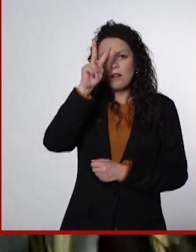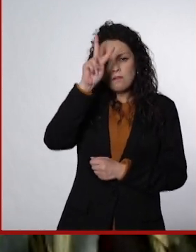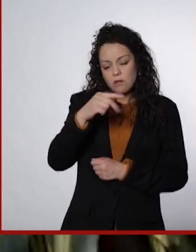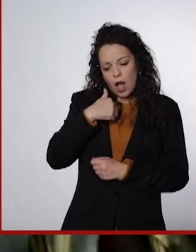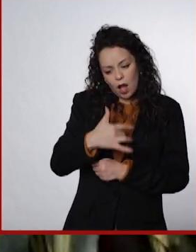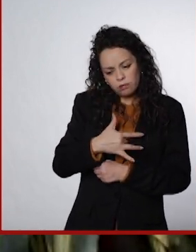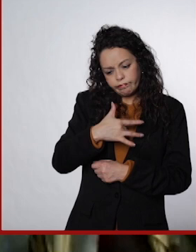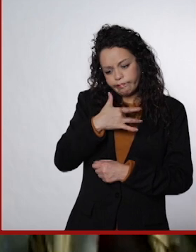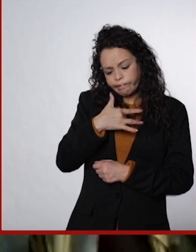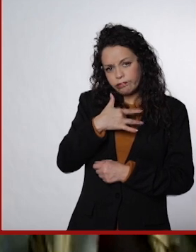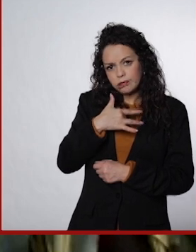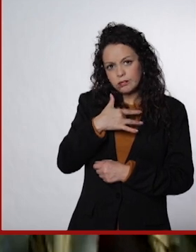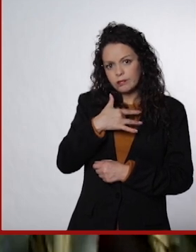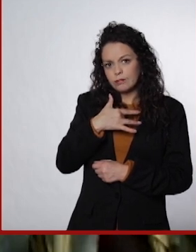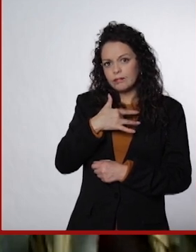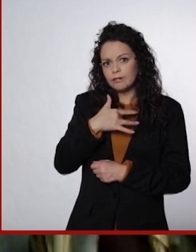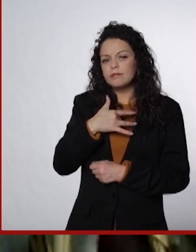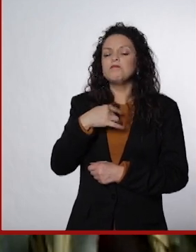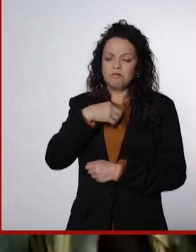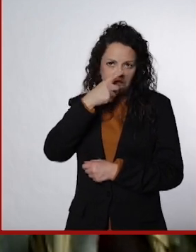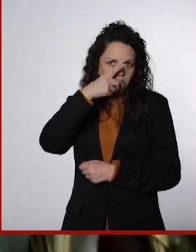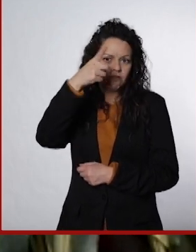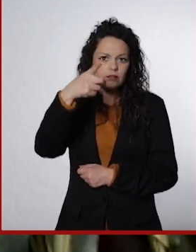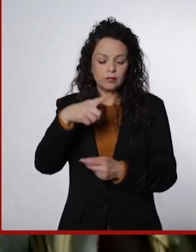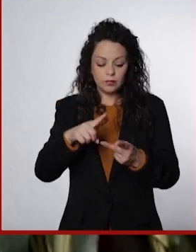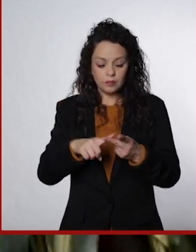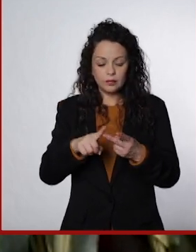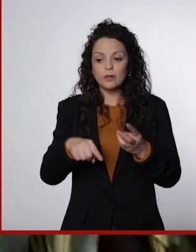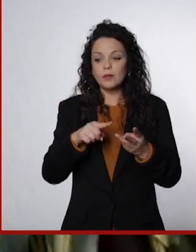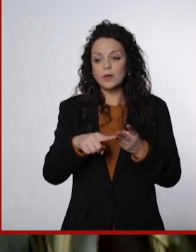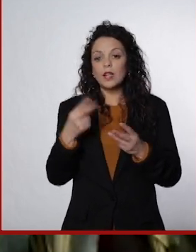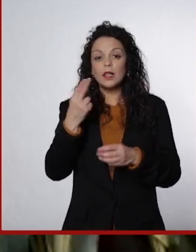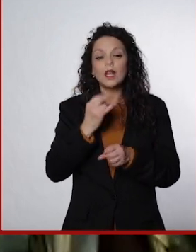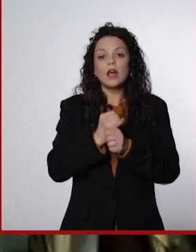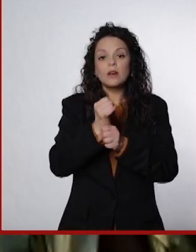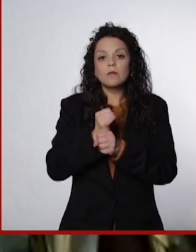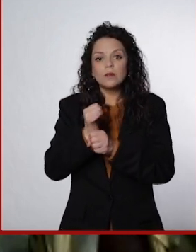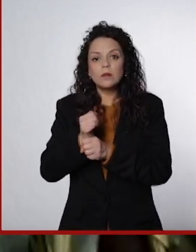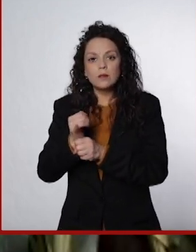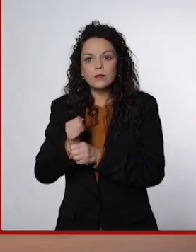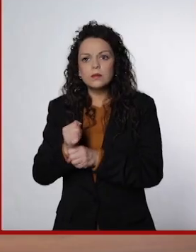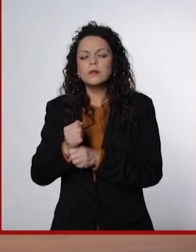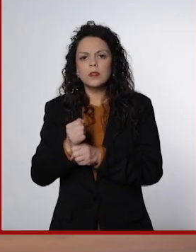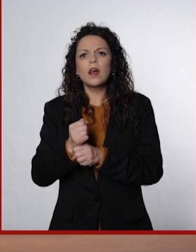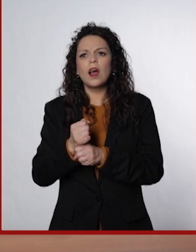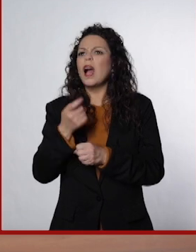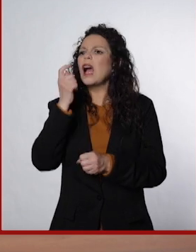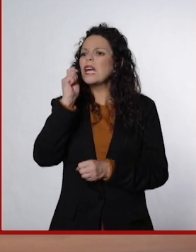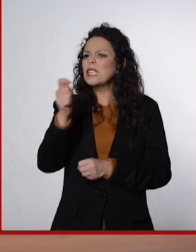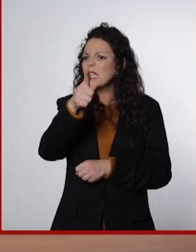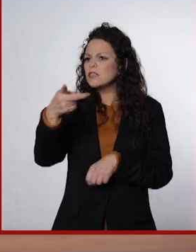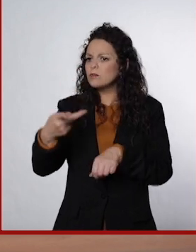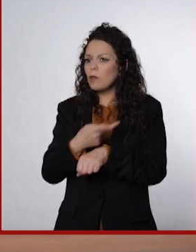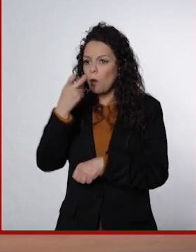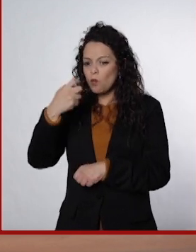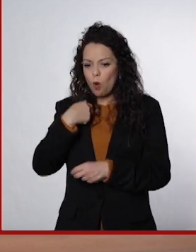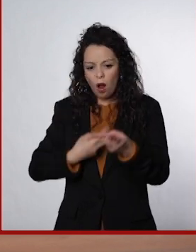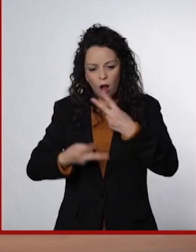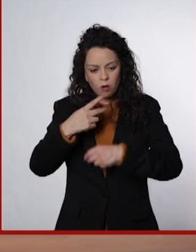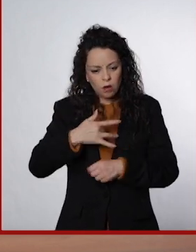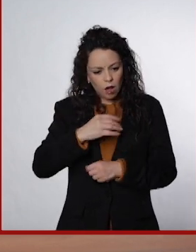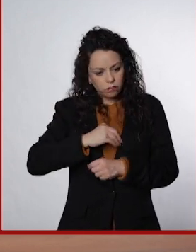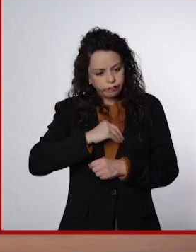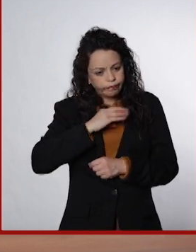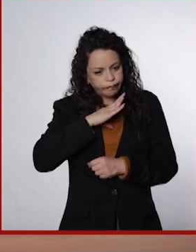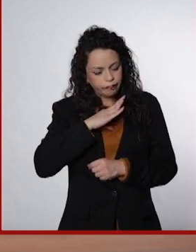que dijo o hizo alguien más, y averiguar un poco como qué necesidad dio lugar a esa emoción, y finalmente hacerle una petición a la persona